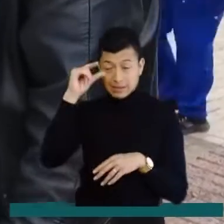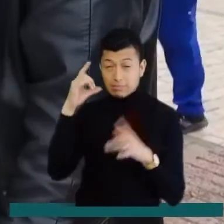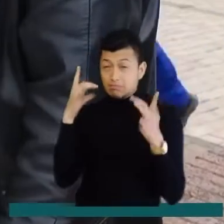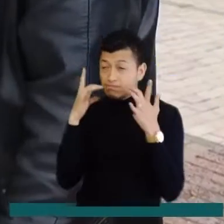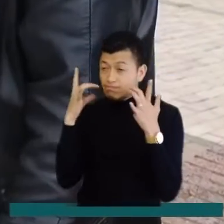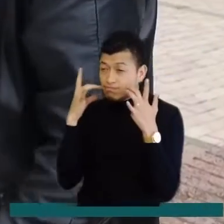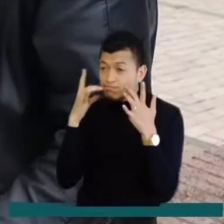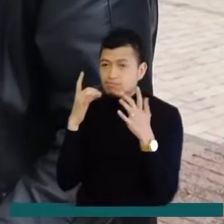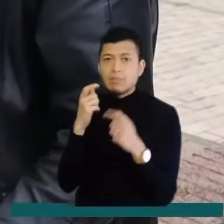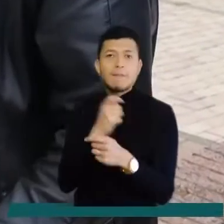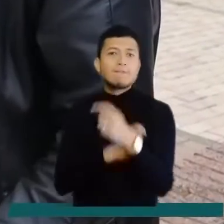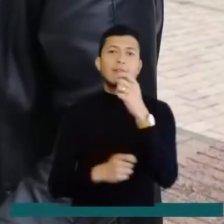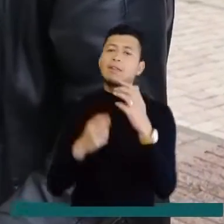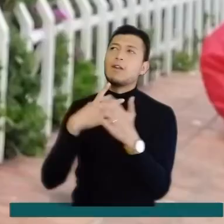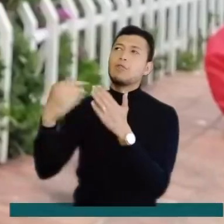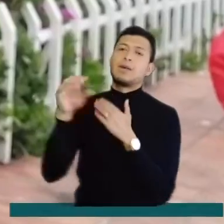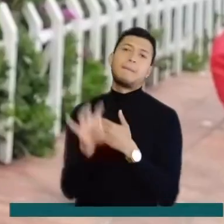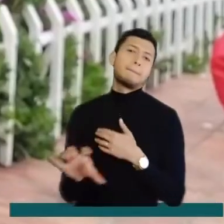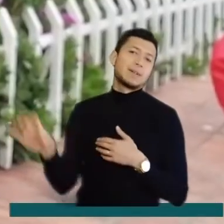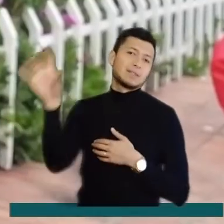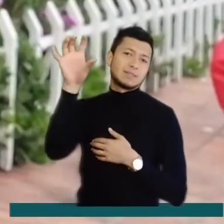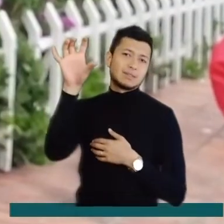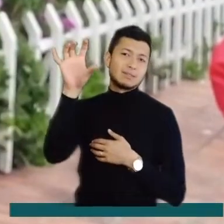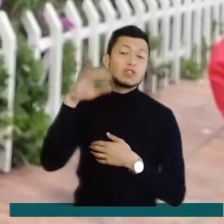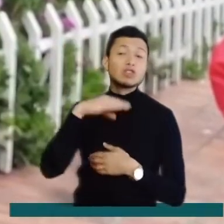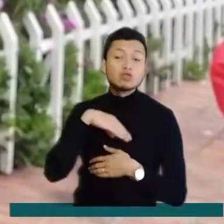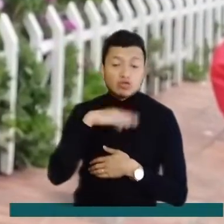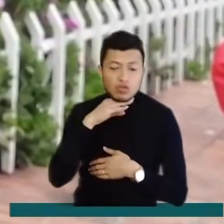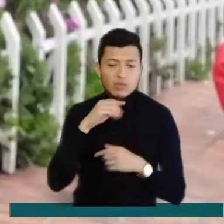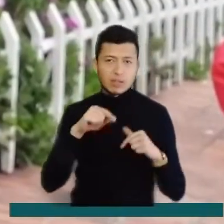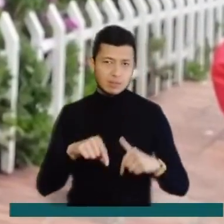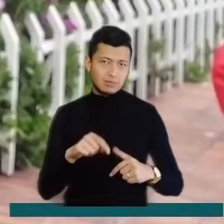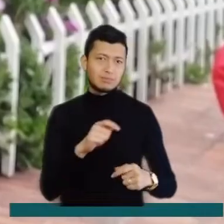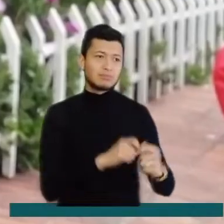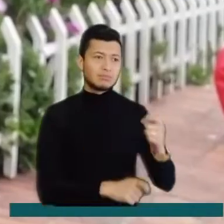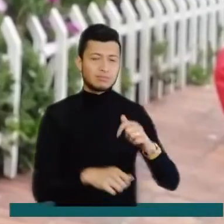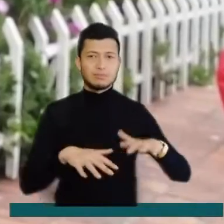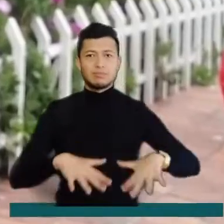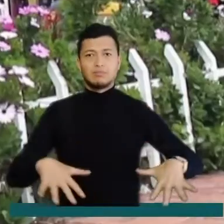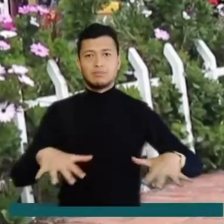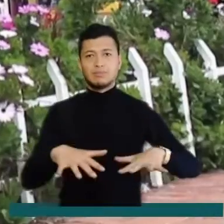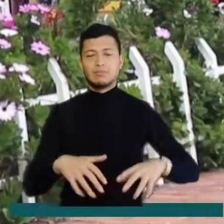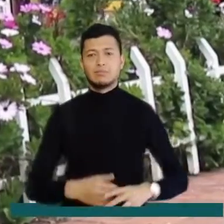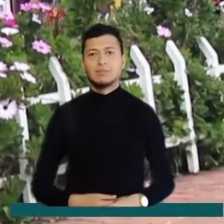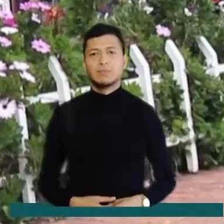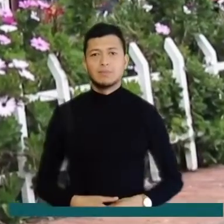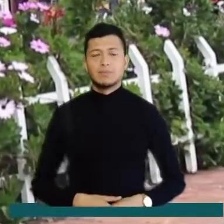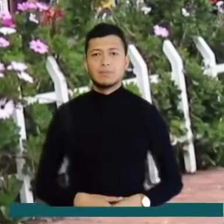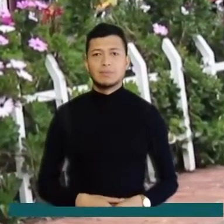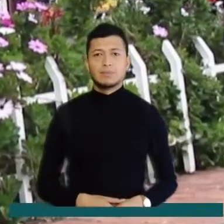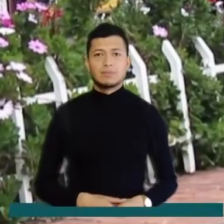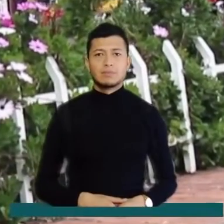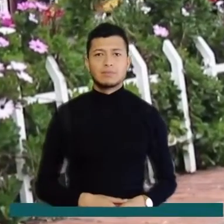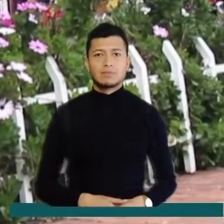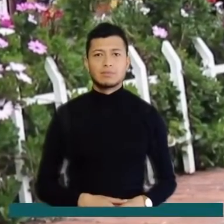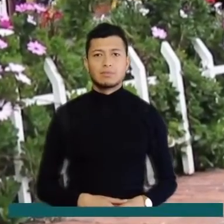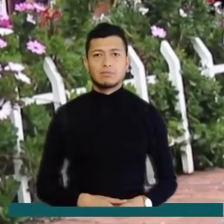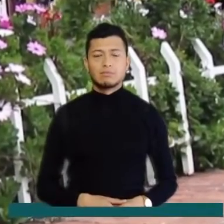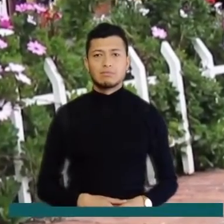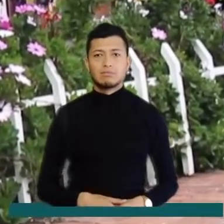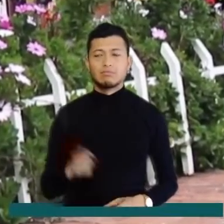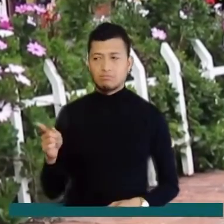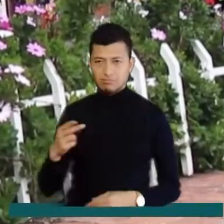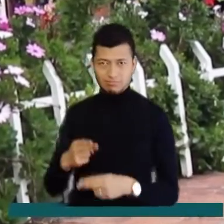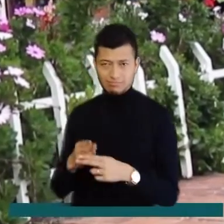piedras más puras se venden en el exterior y el sobrante es para el mercado interno. Esto va para algo que se llama